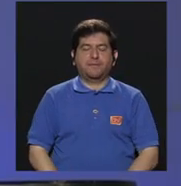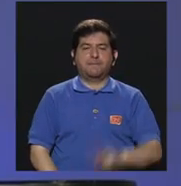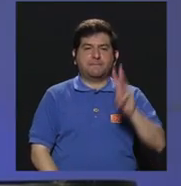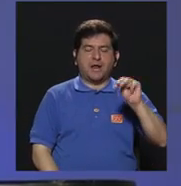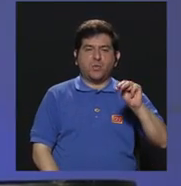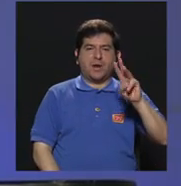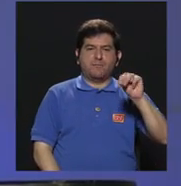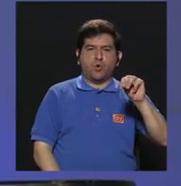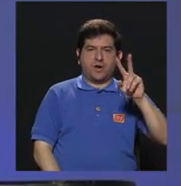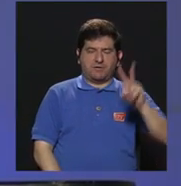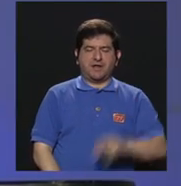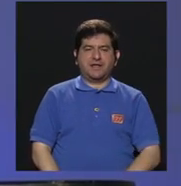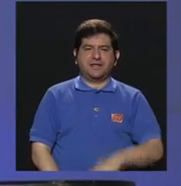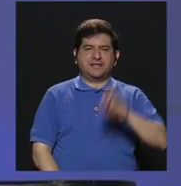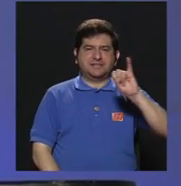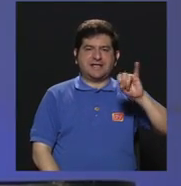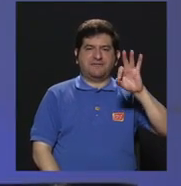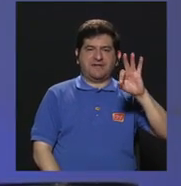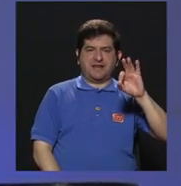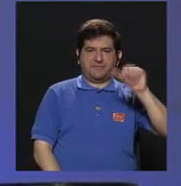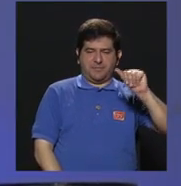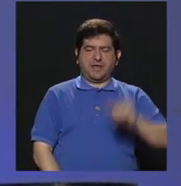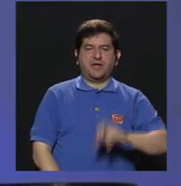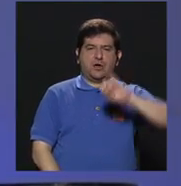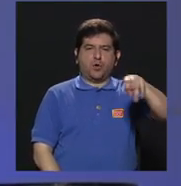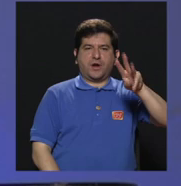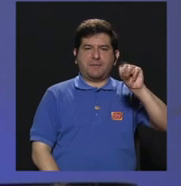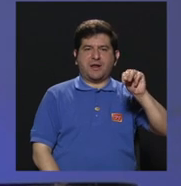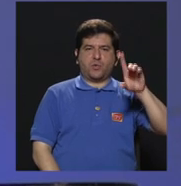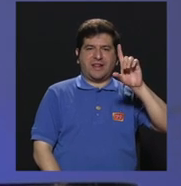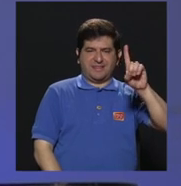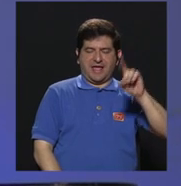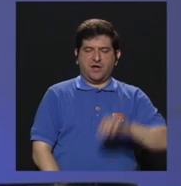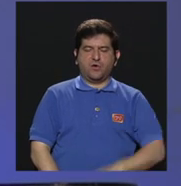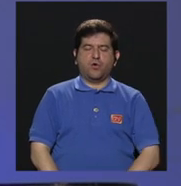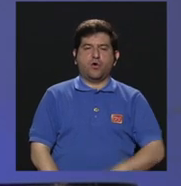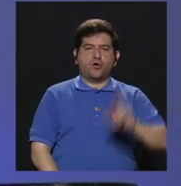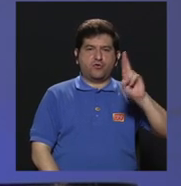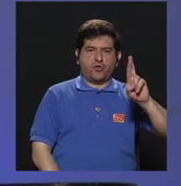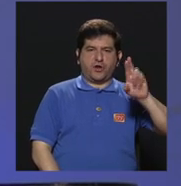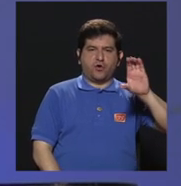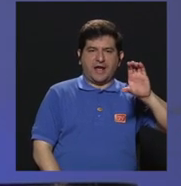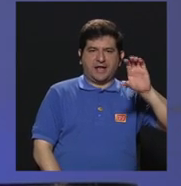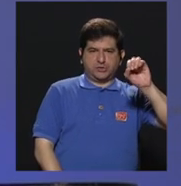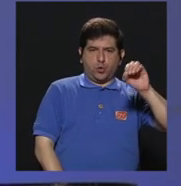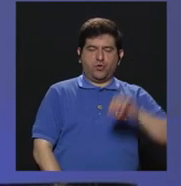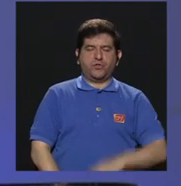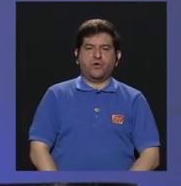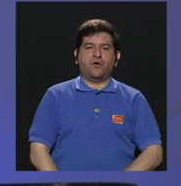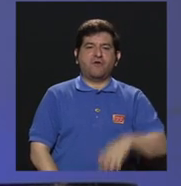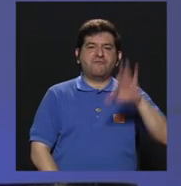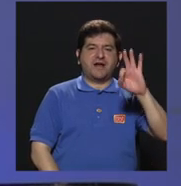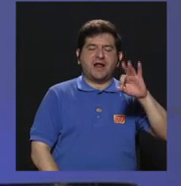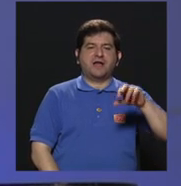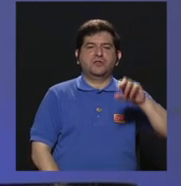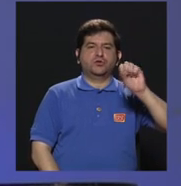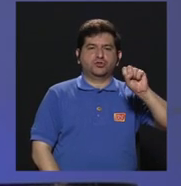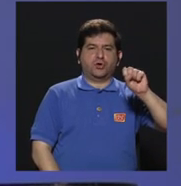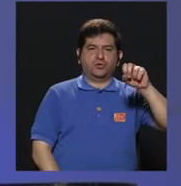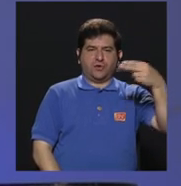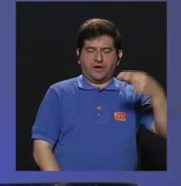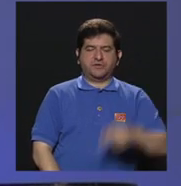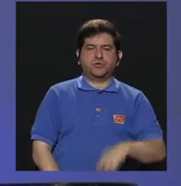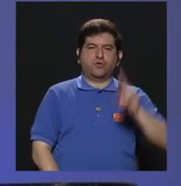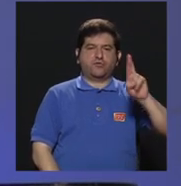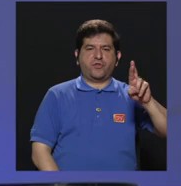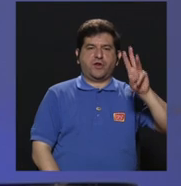Mora Valverde, Isaac Felipe Asofeifa, Jorge Manuel Dengo Obregón, Rodrigo Carazo Odio, Fernando Soto Harrison,